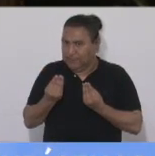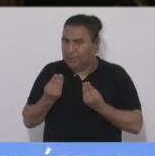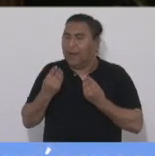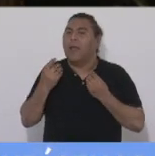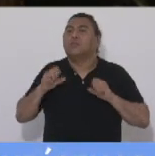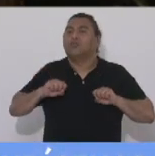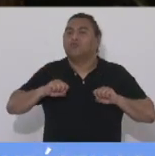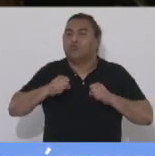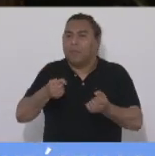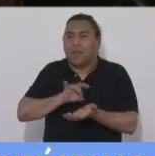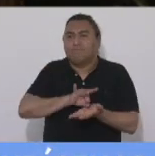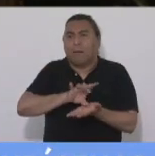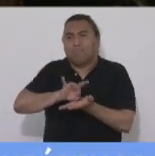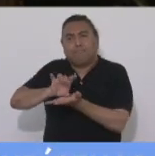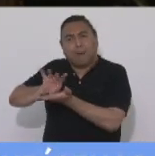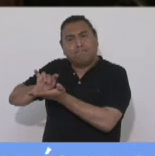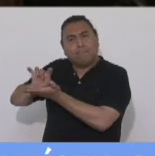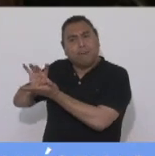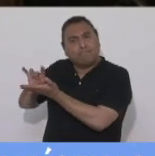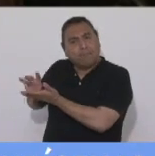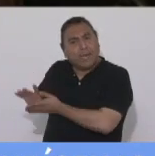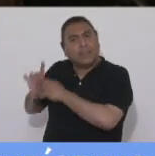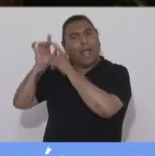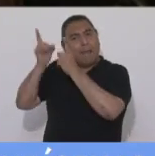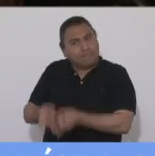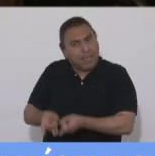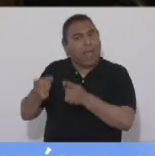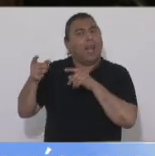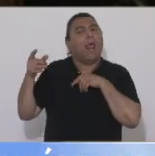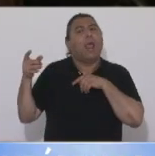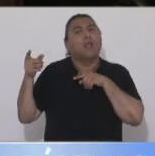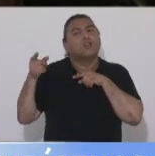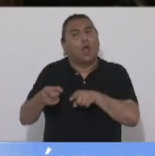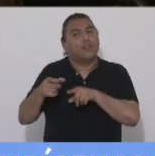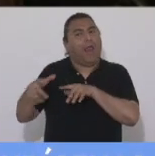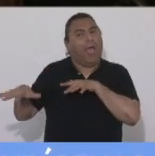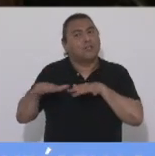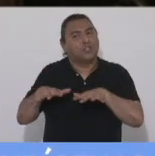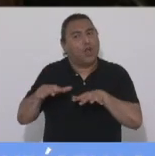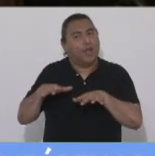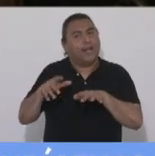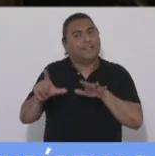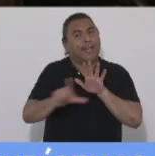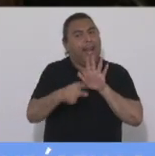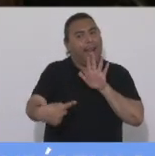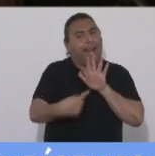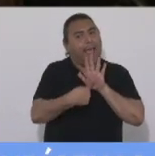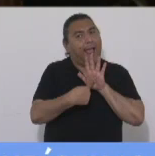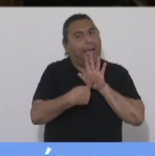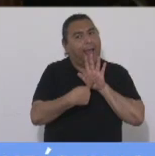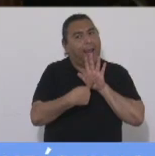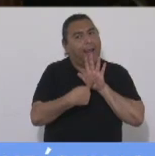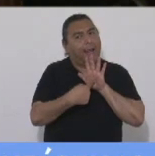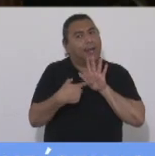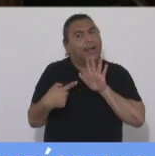los desalojos y suspender todas las acciones que ponen en las acciones legales que ponen en